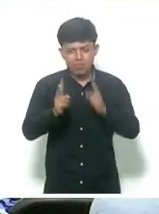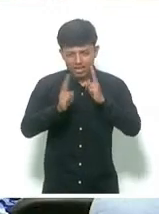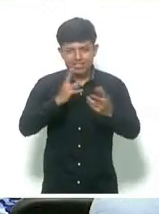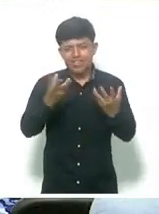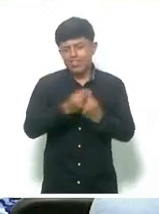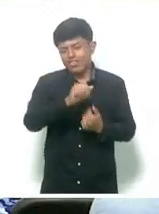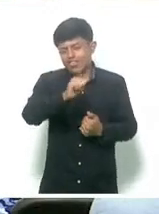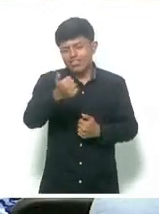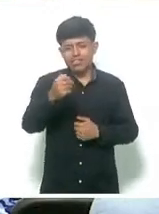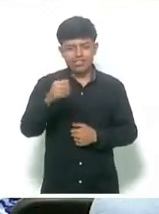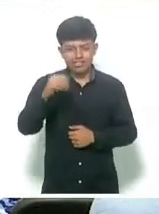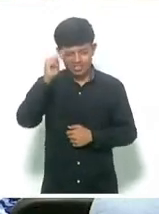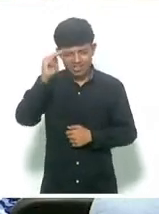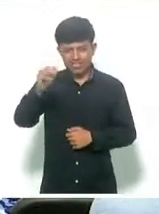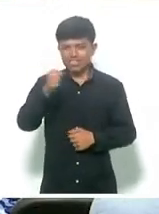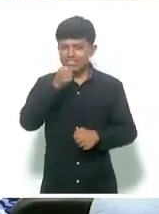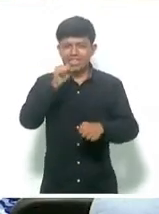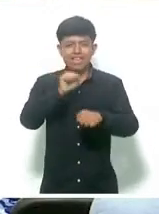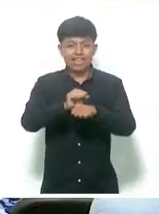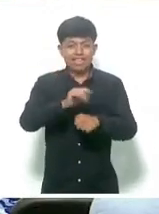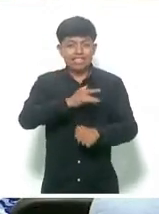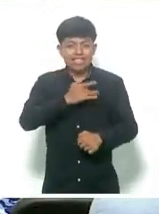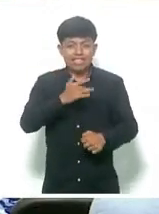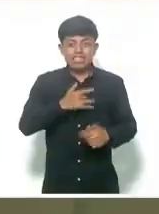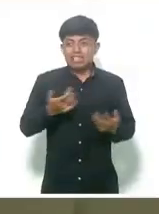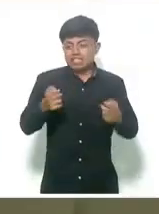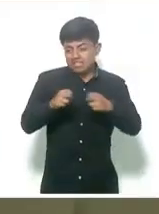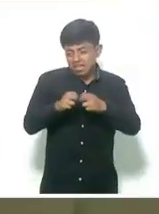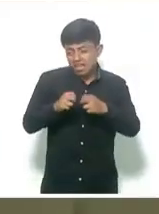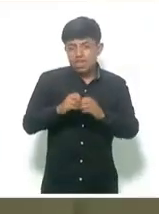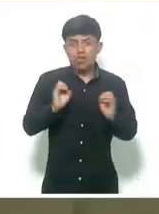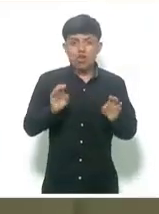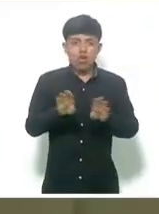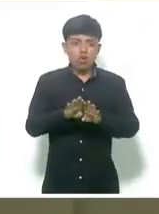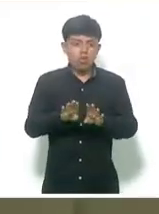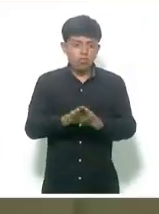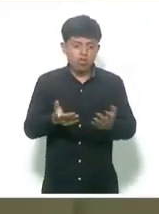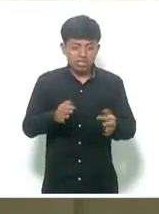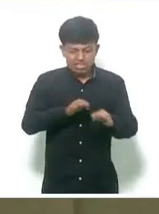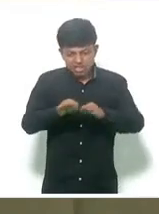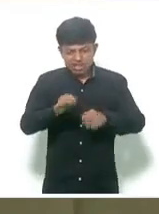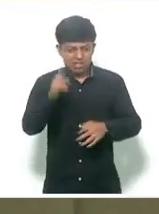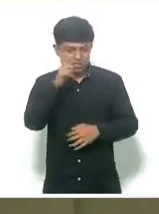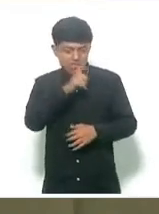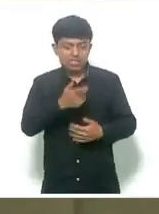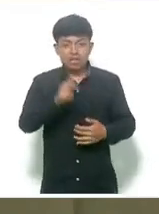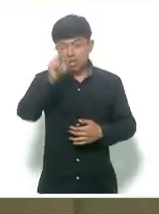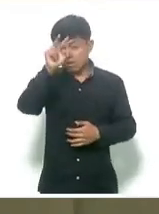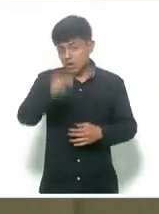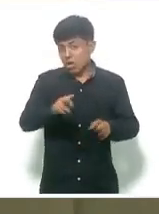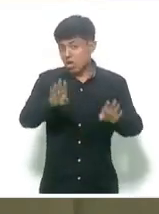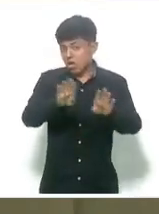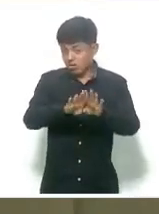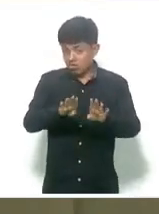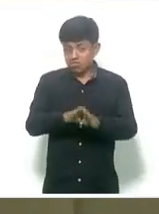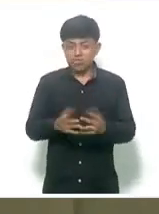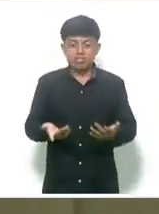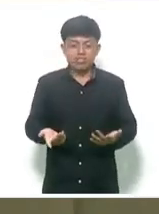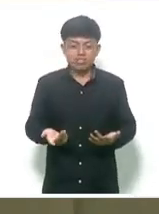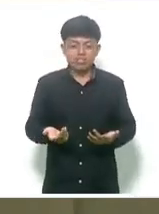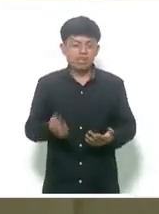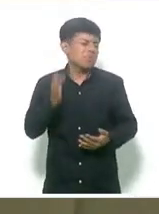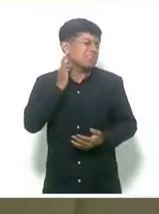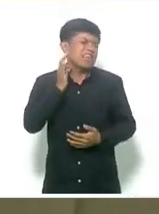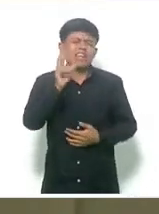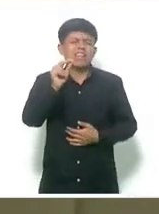seguridad pública y es una presión verdaderamente dura eh verdaderamente dura no tanto como para la